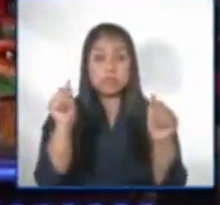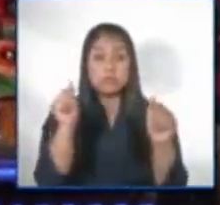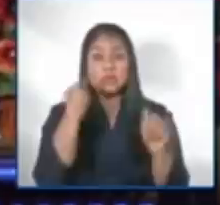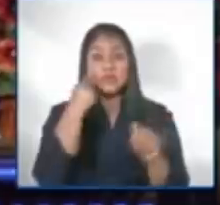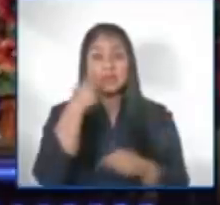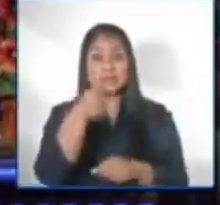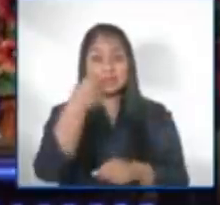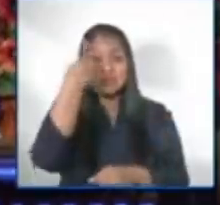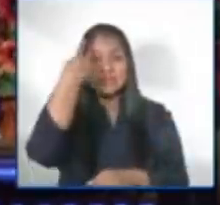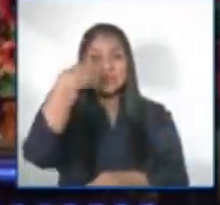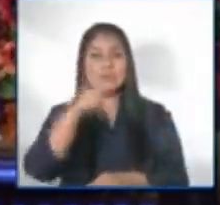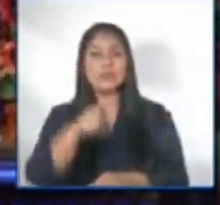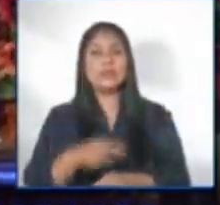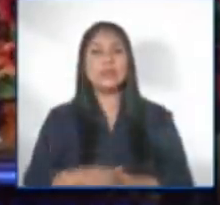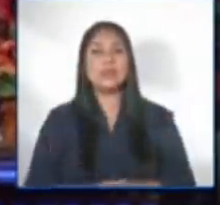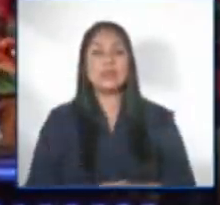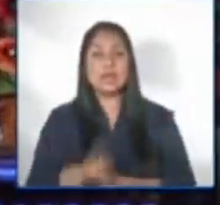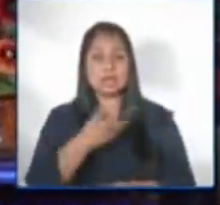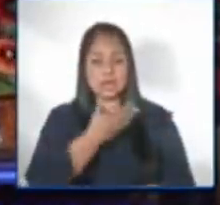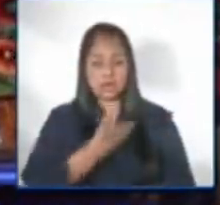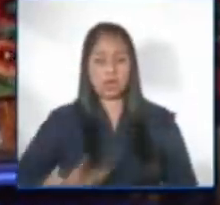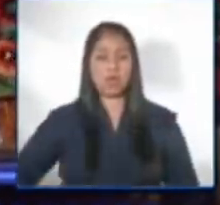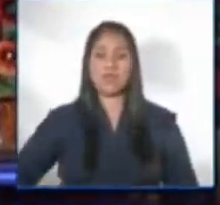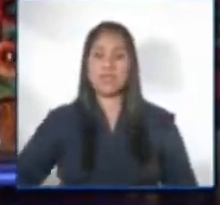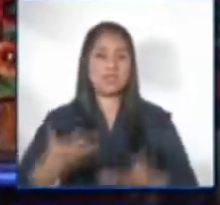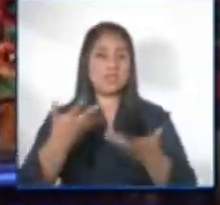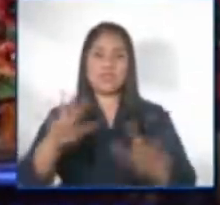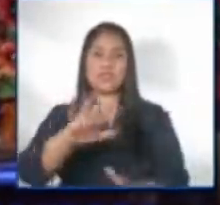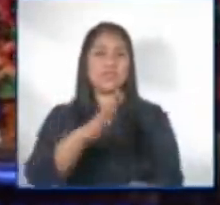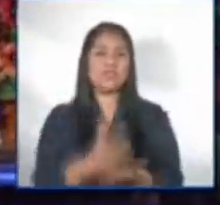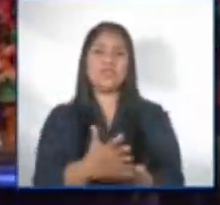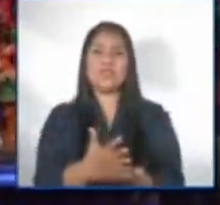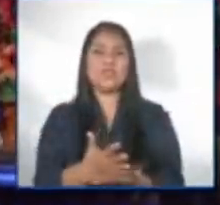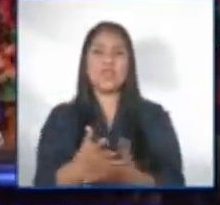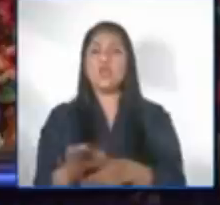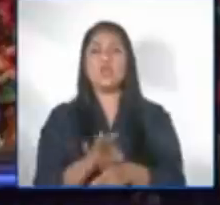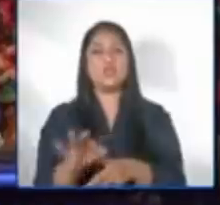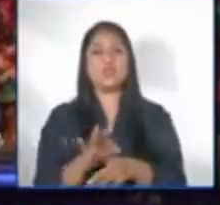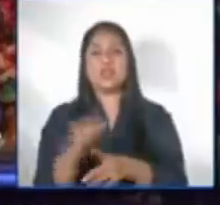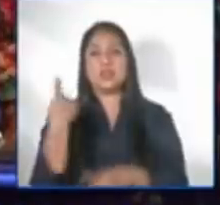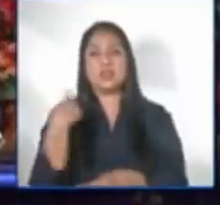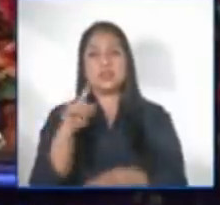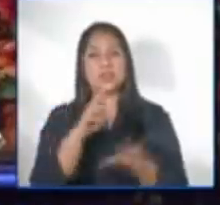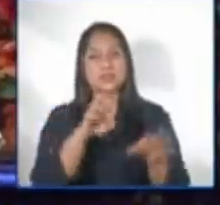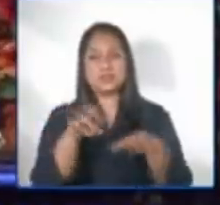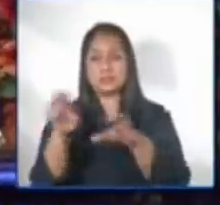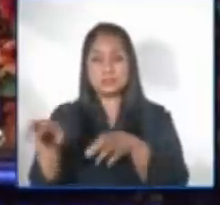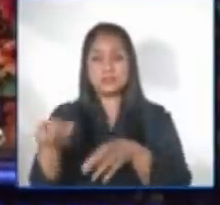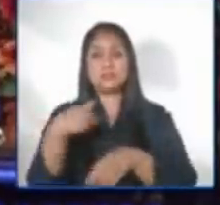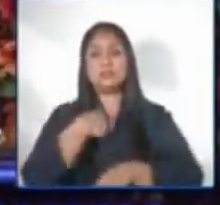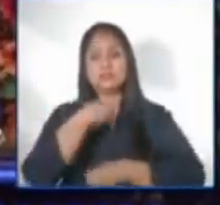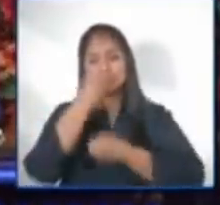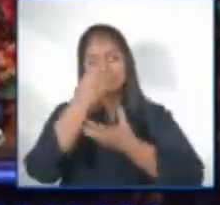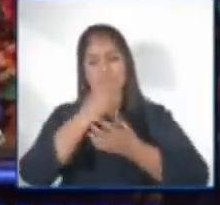ese día el gobierno habrá dejado de ser funcional para la gente. Se los digo con todo